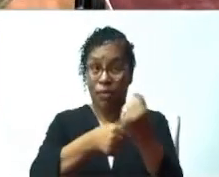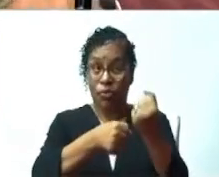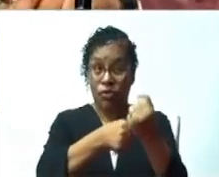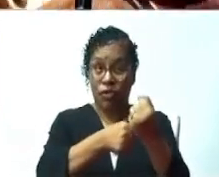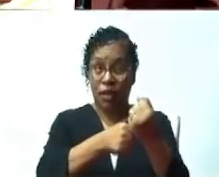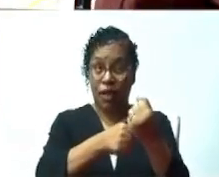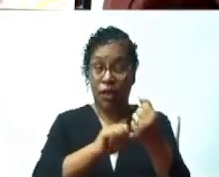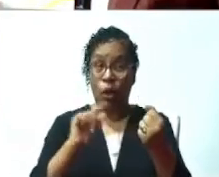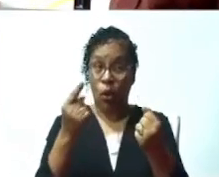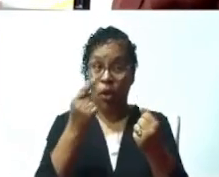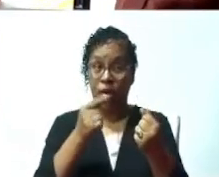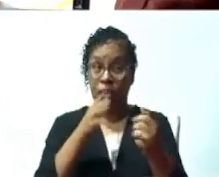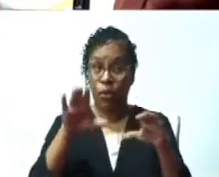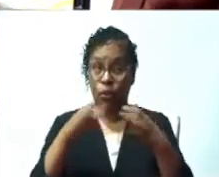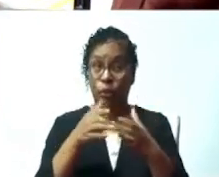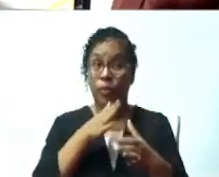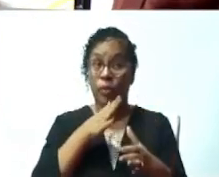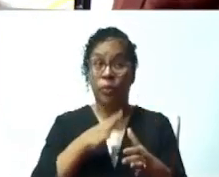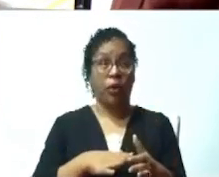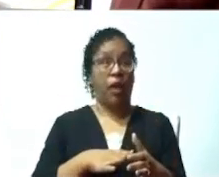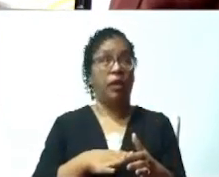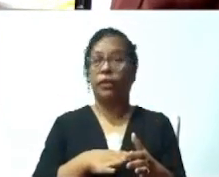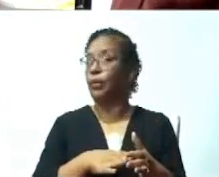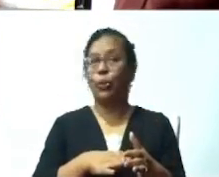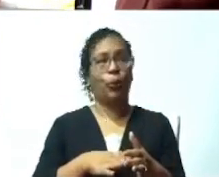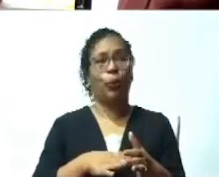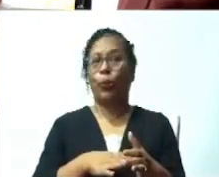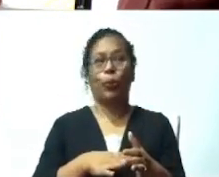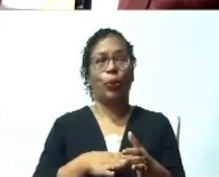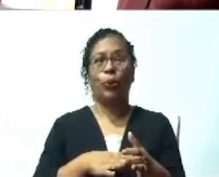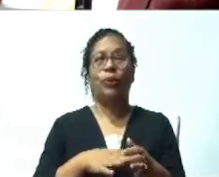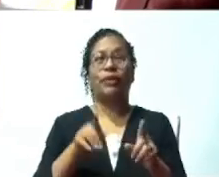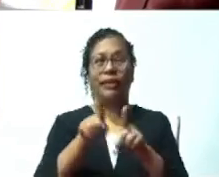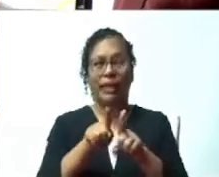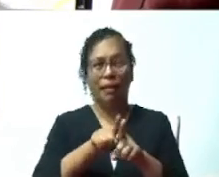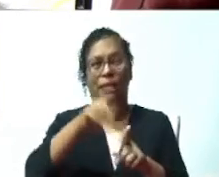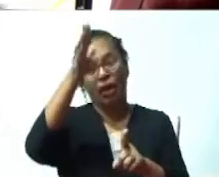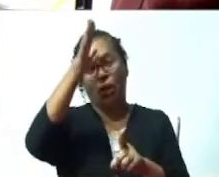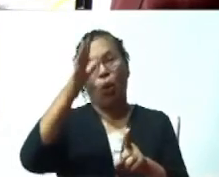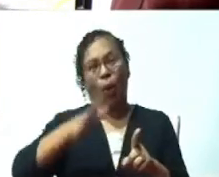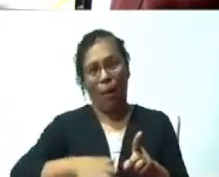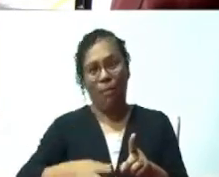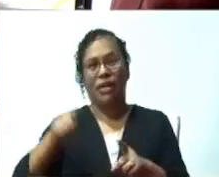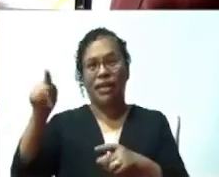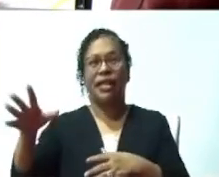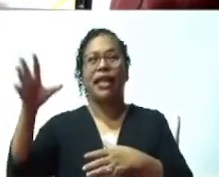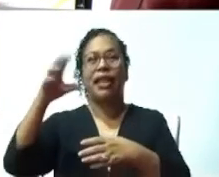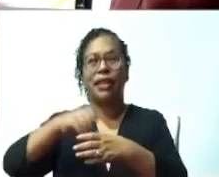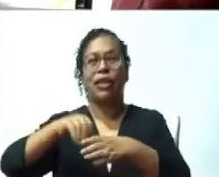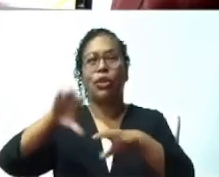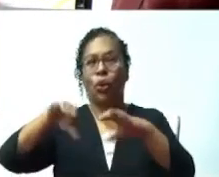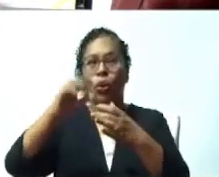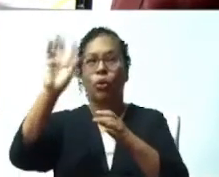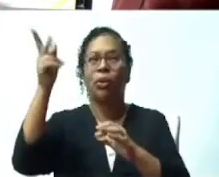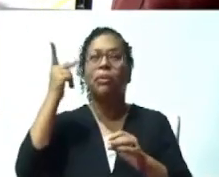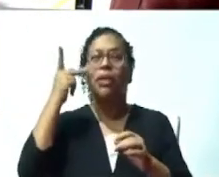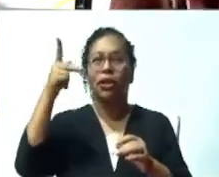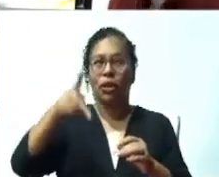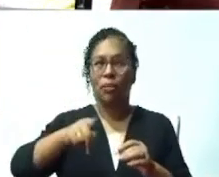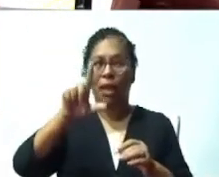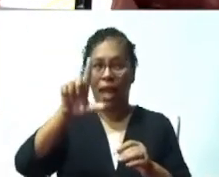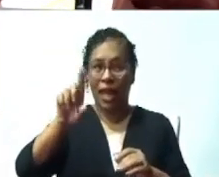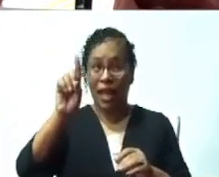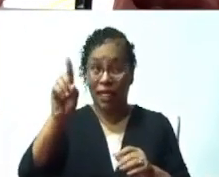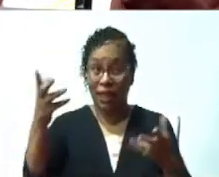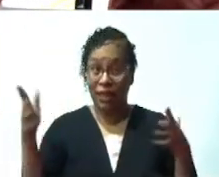la compañera amiga, Gladys no es del PLD solo, es de la sociedad dominicana, esa